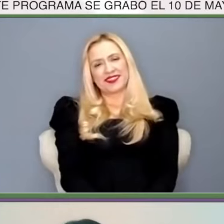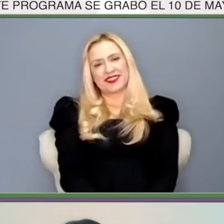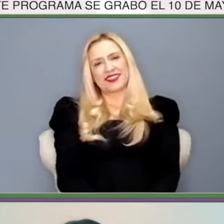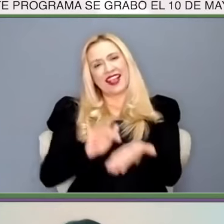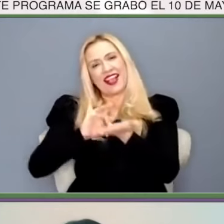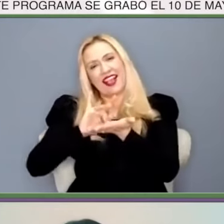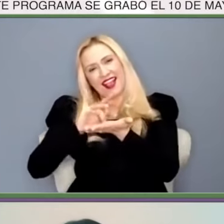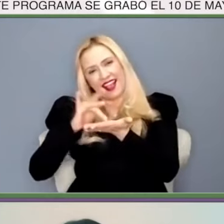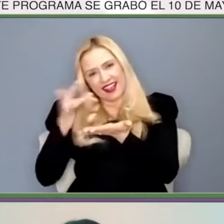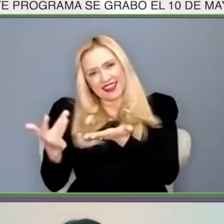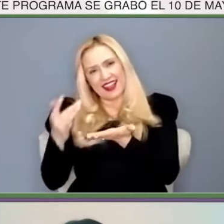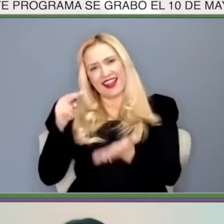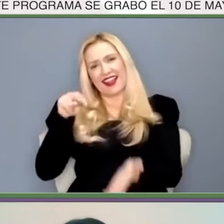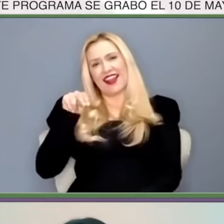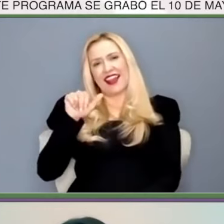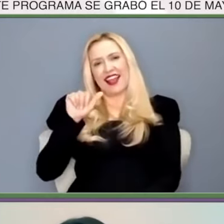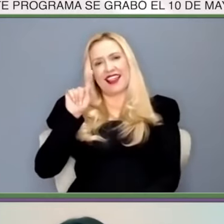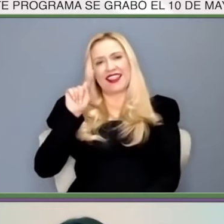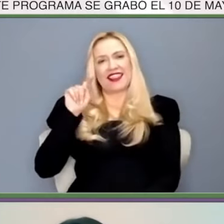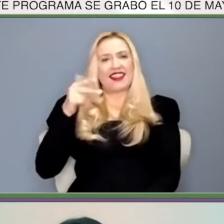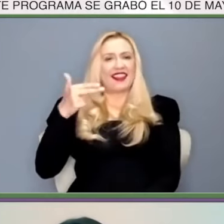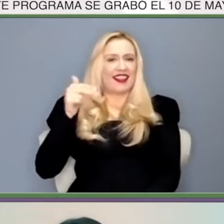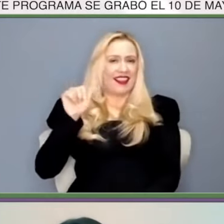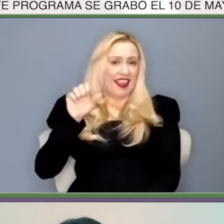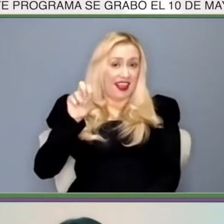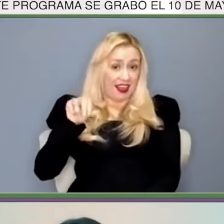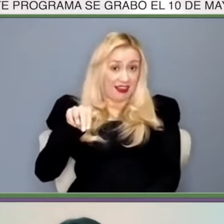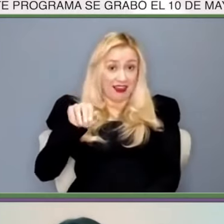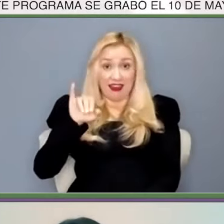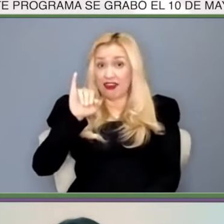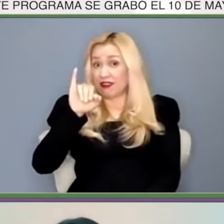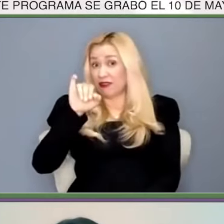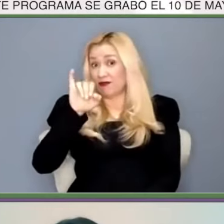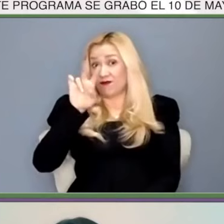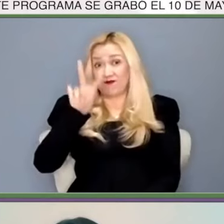Gracias, Nathan. Sin duda alguna, el respeto,